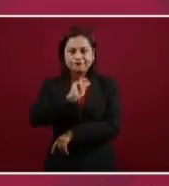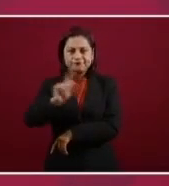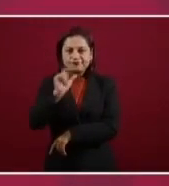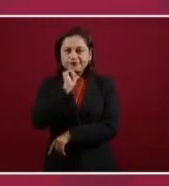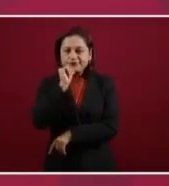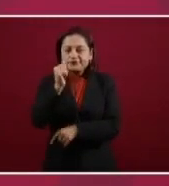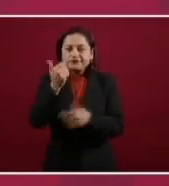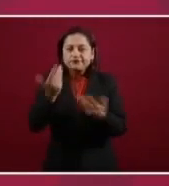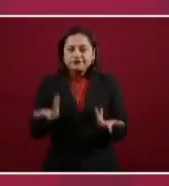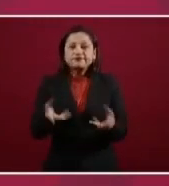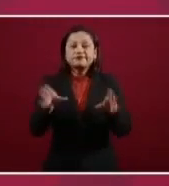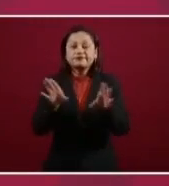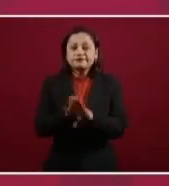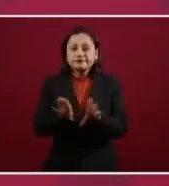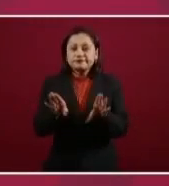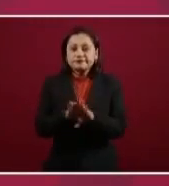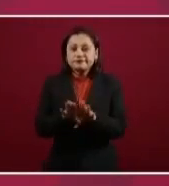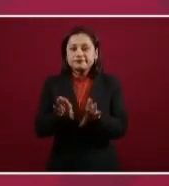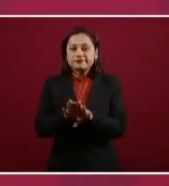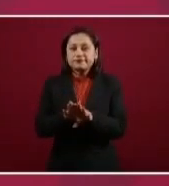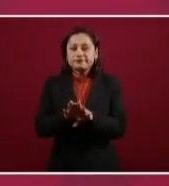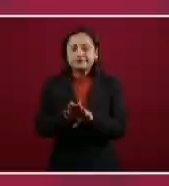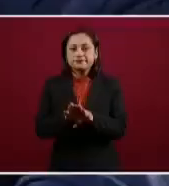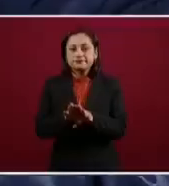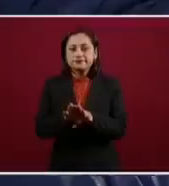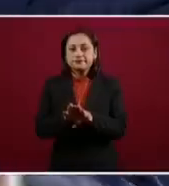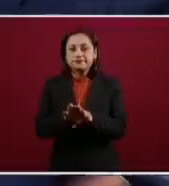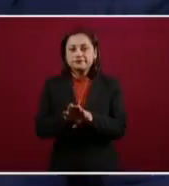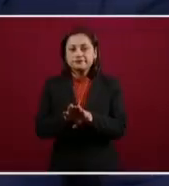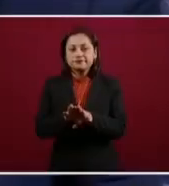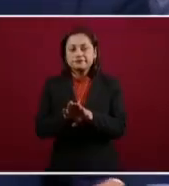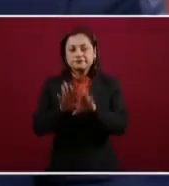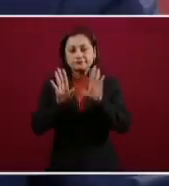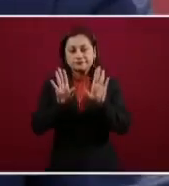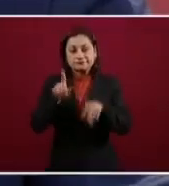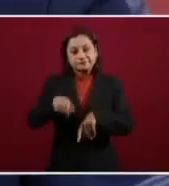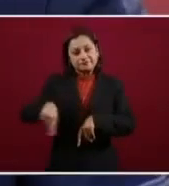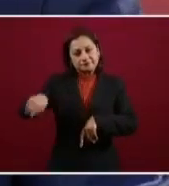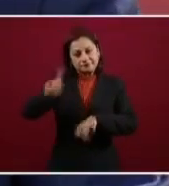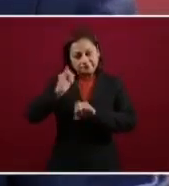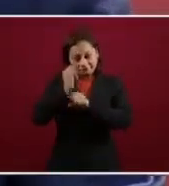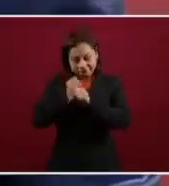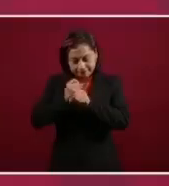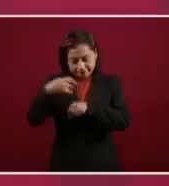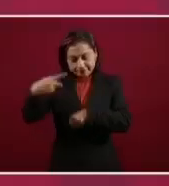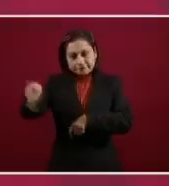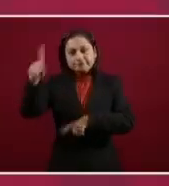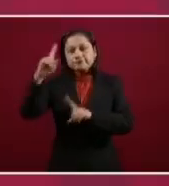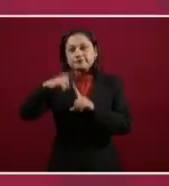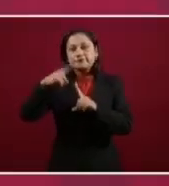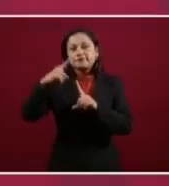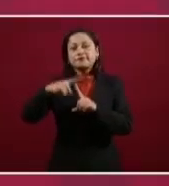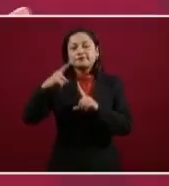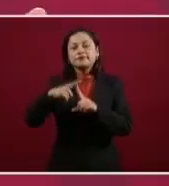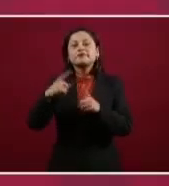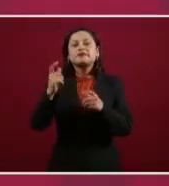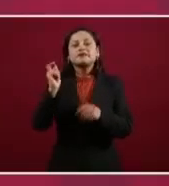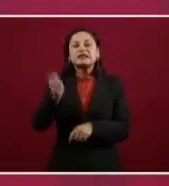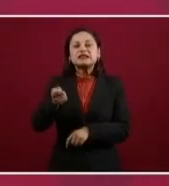sólo se contaba y ahí se los dejo de tarea por la policía